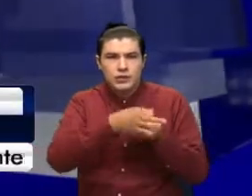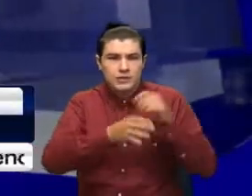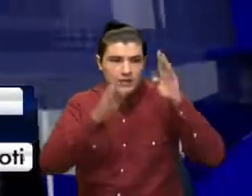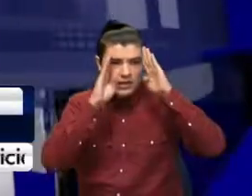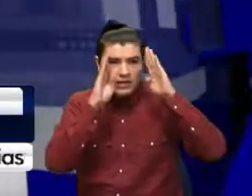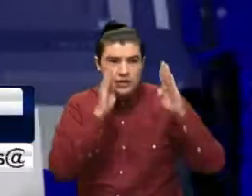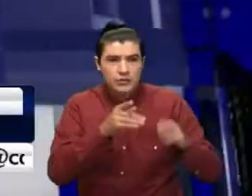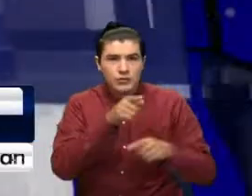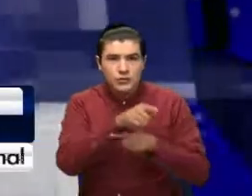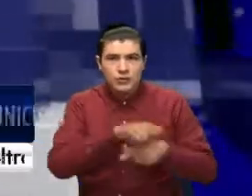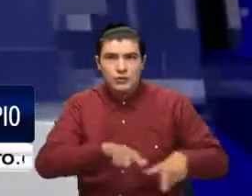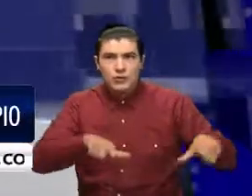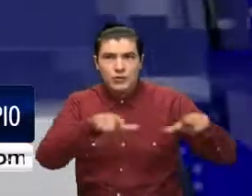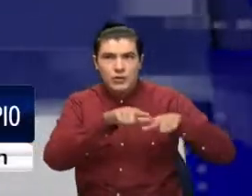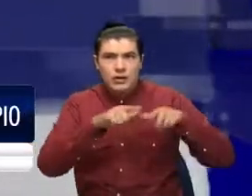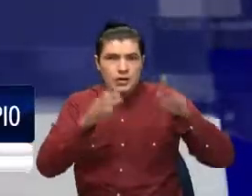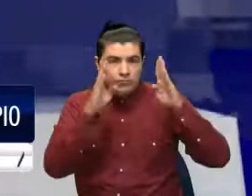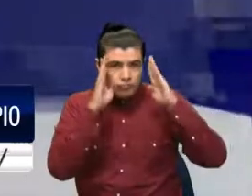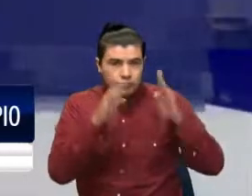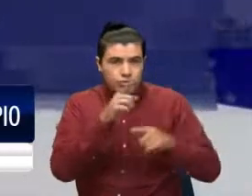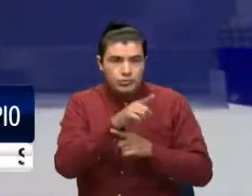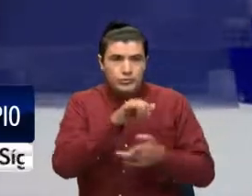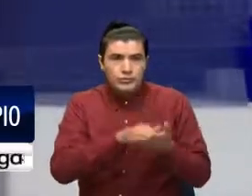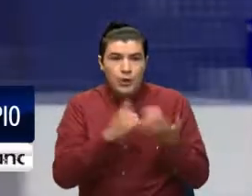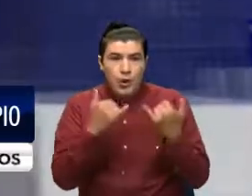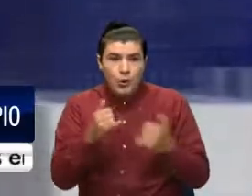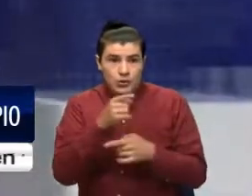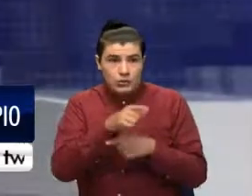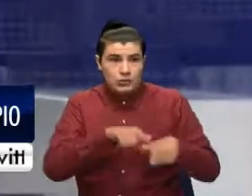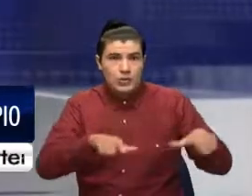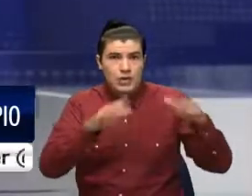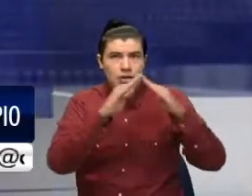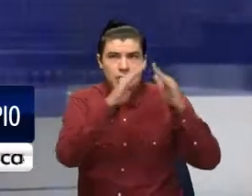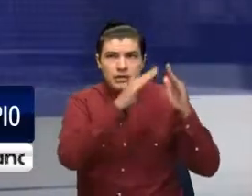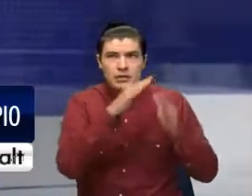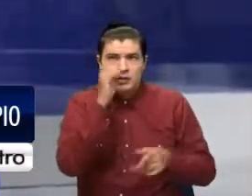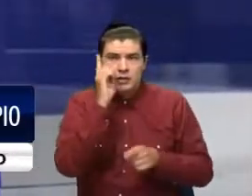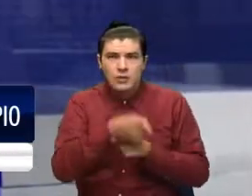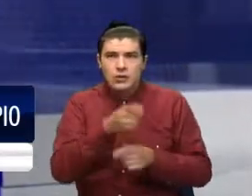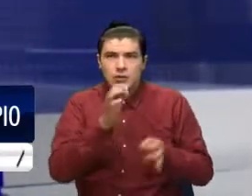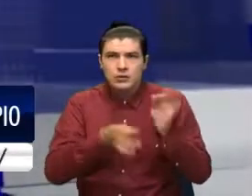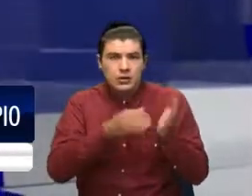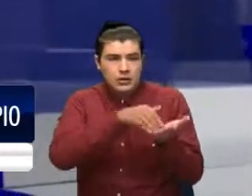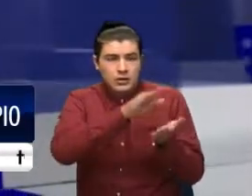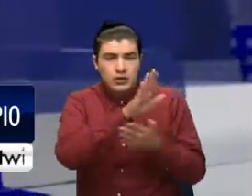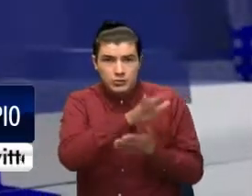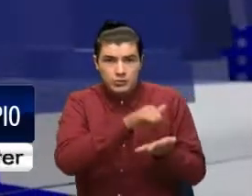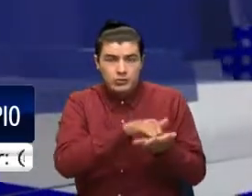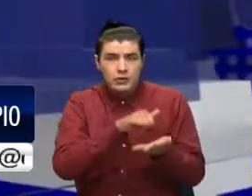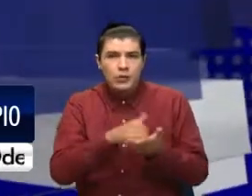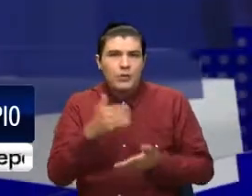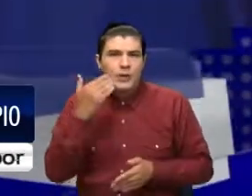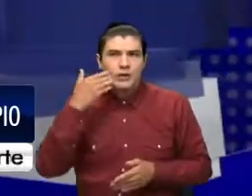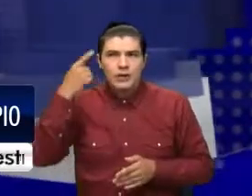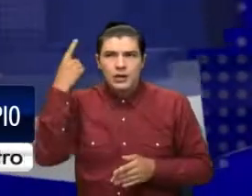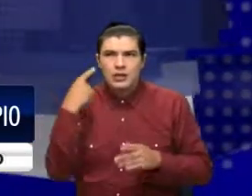interviniendo unos asentamientos humanos que hoy se encuentran con orden de desalojo. En el caso particular, desde el año